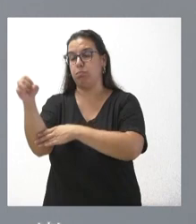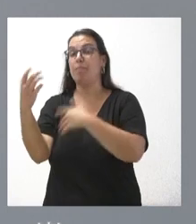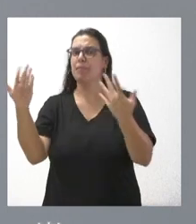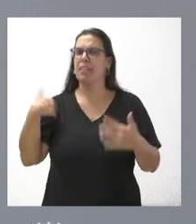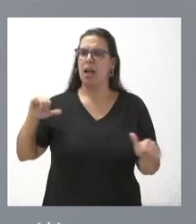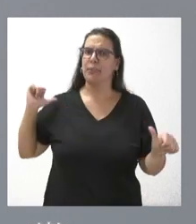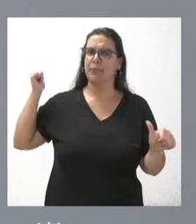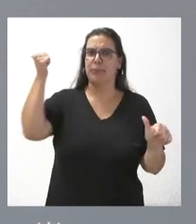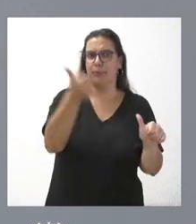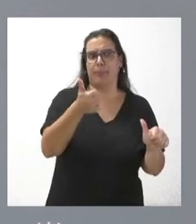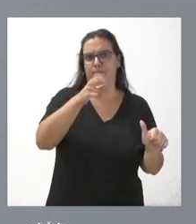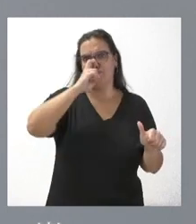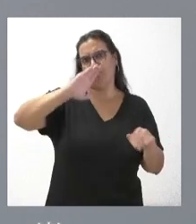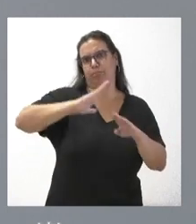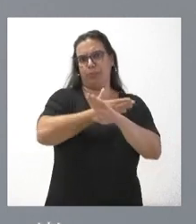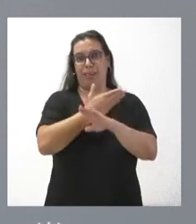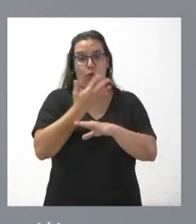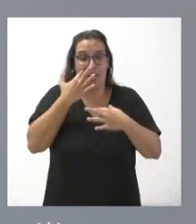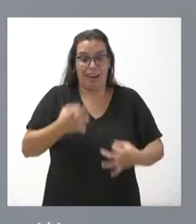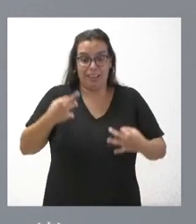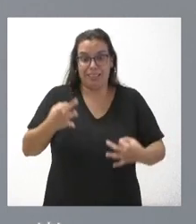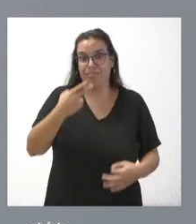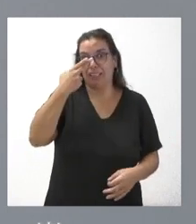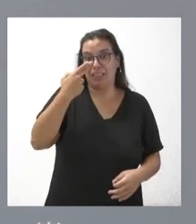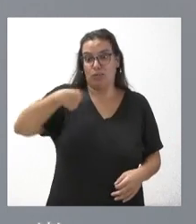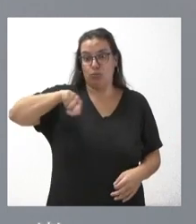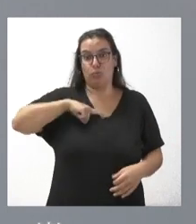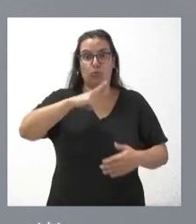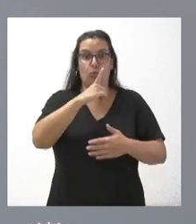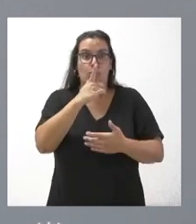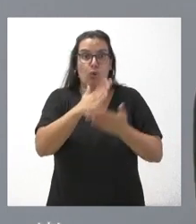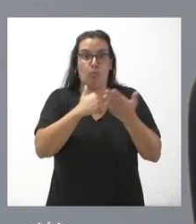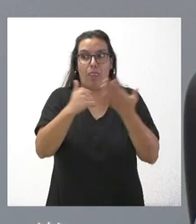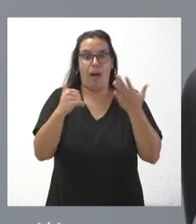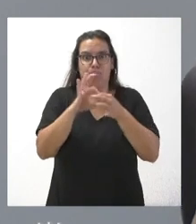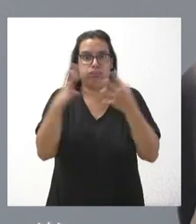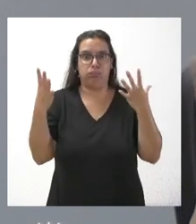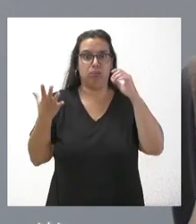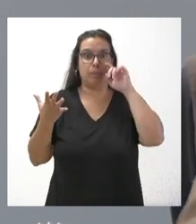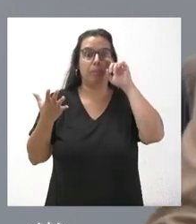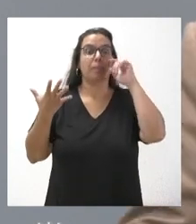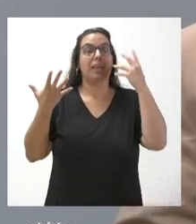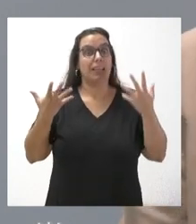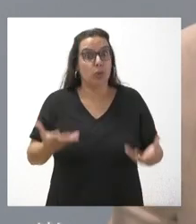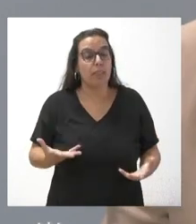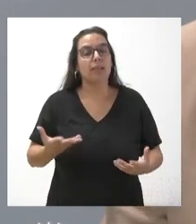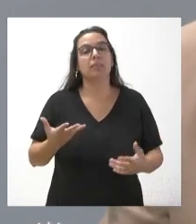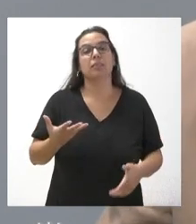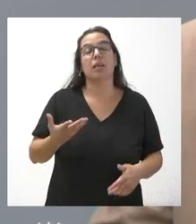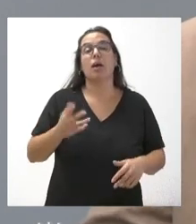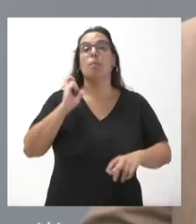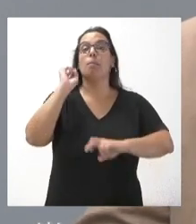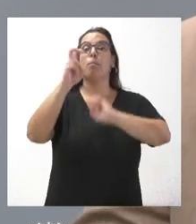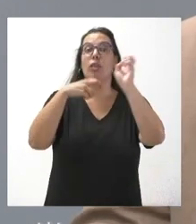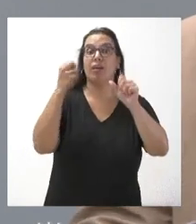que perdió su vigencia y no respondía claramente a los intereses de nuestra comunidad autónoma. Y, por tanto, sobre la urgencia de modificar